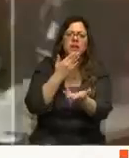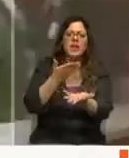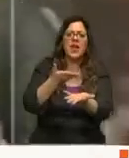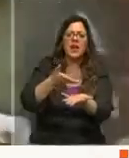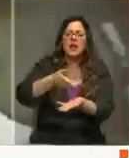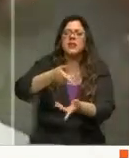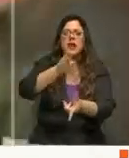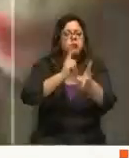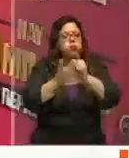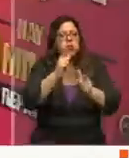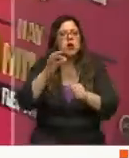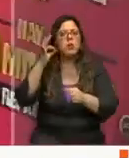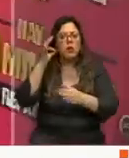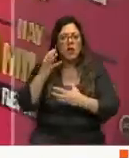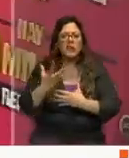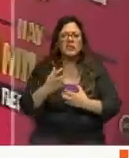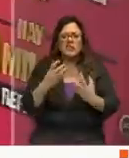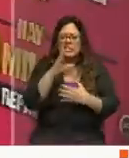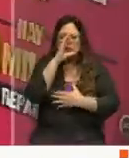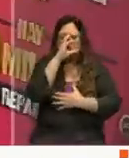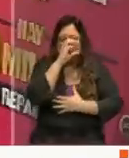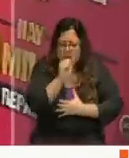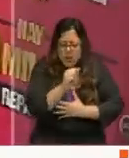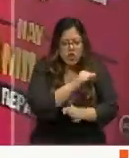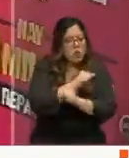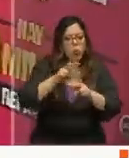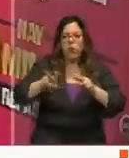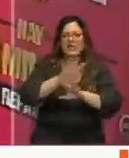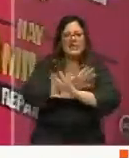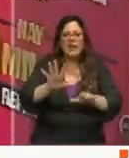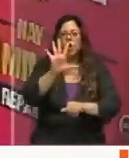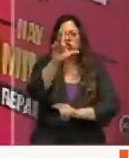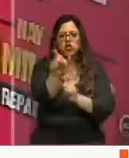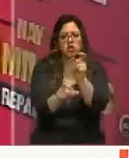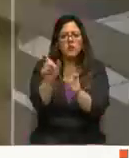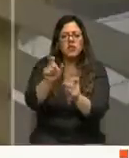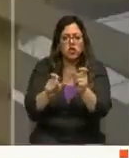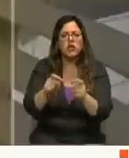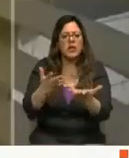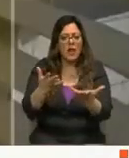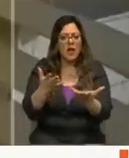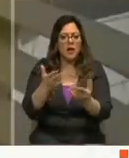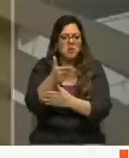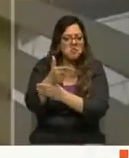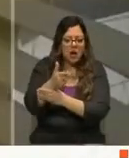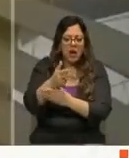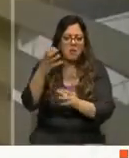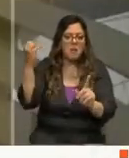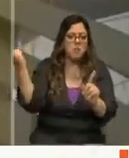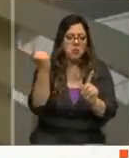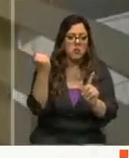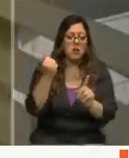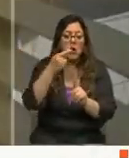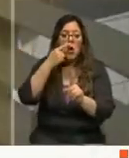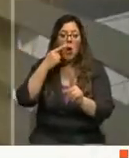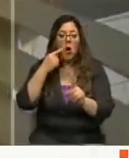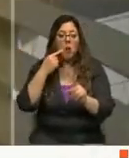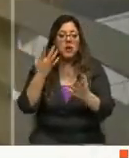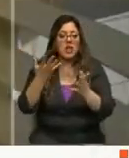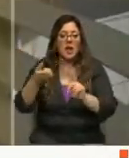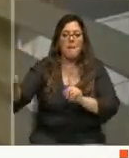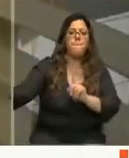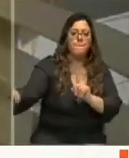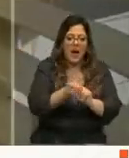apenas resistía nada podía hacer contra estos cinco tipos armados este sujeto no tuvo Piedad y la